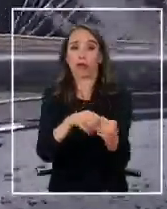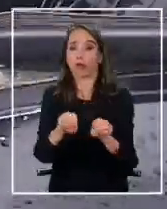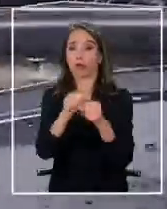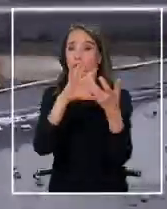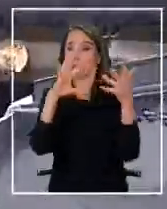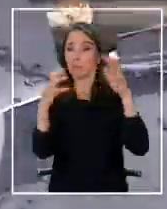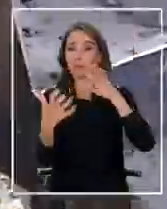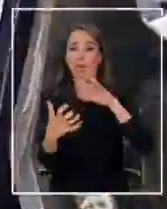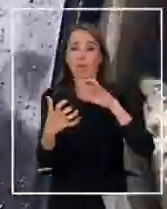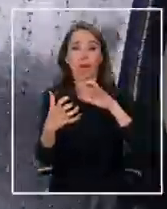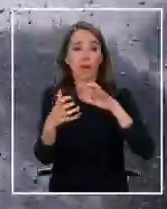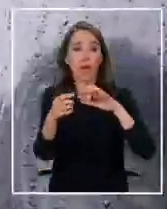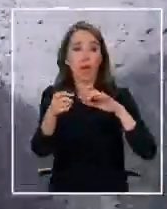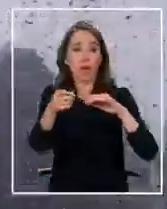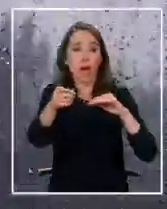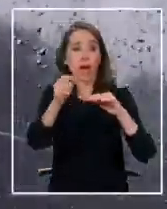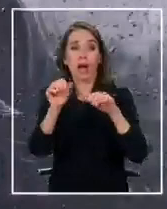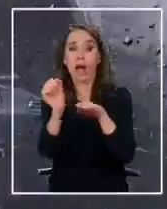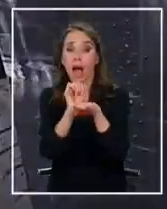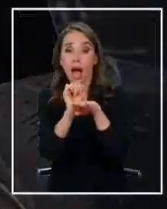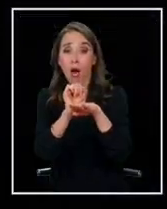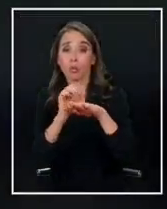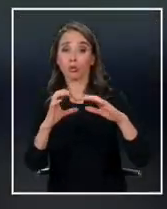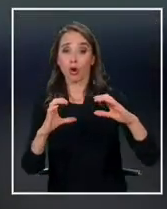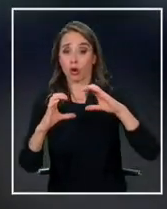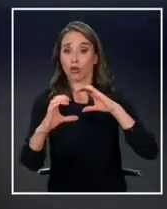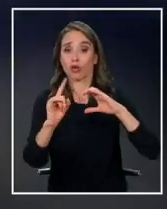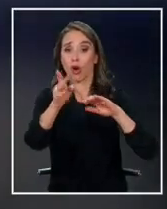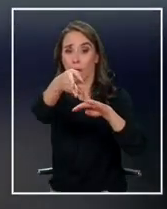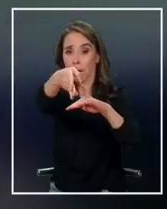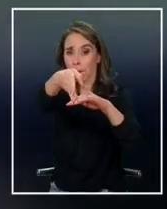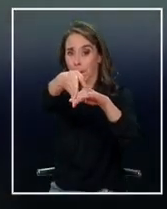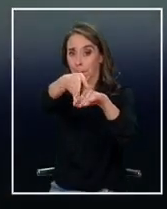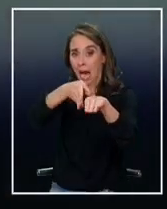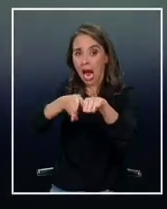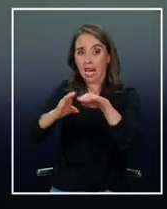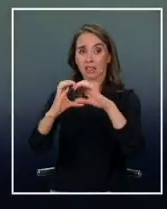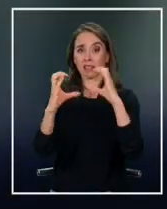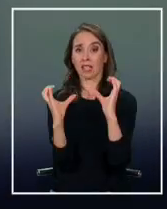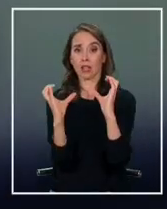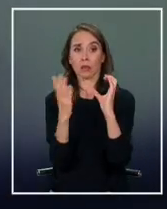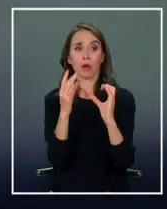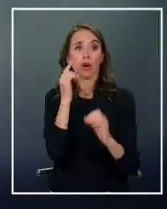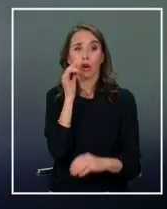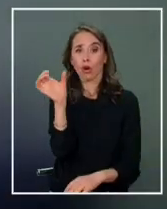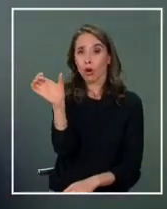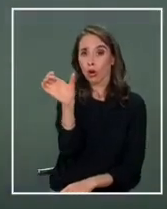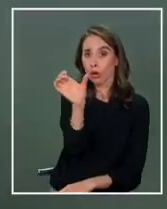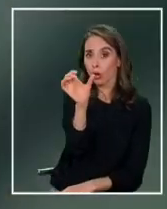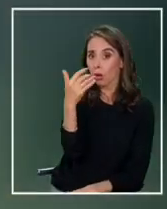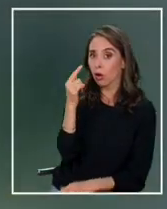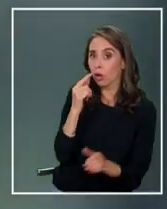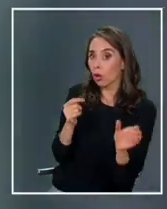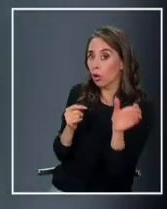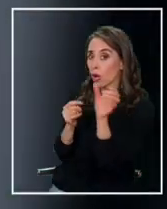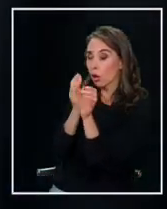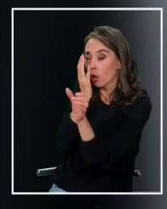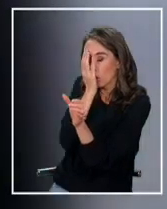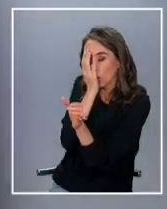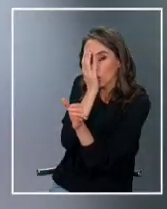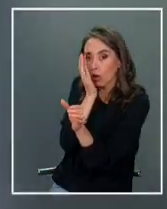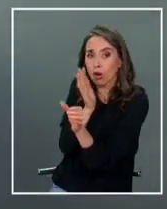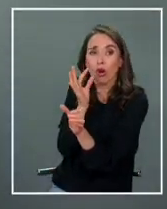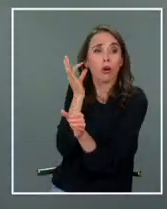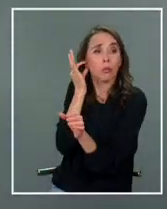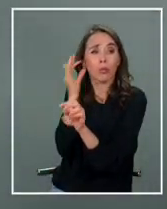absoluto, terminó partido en dos. El medio accidente, como que no sé, como aquí lo que es, oh, está